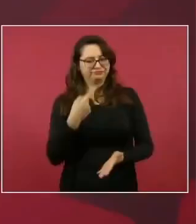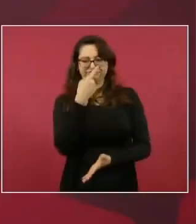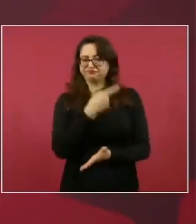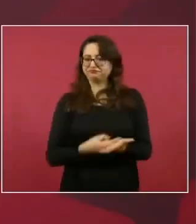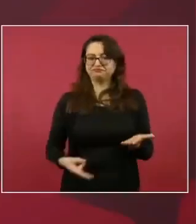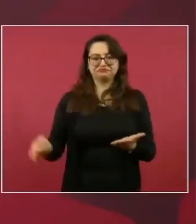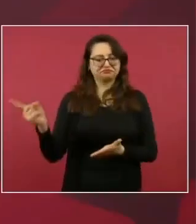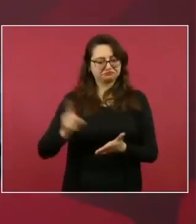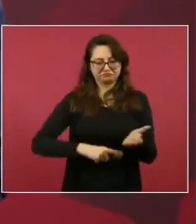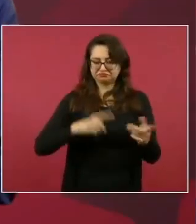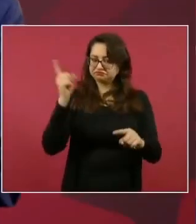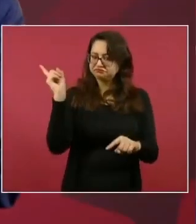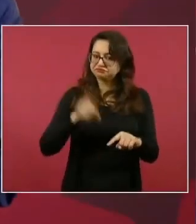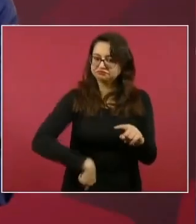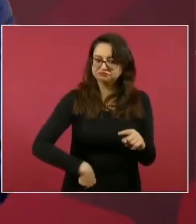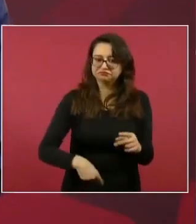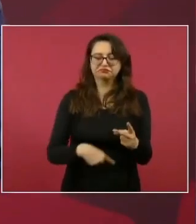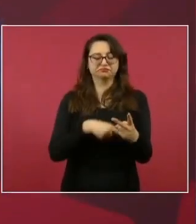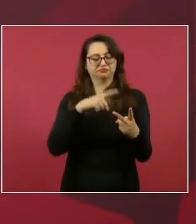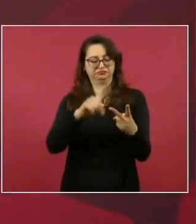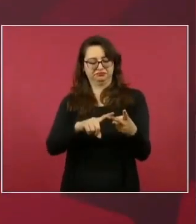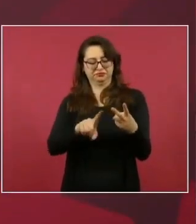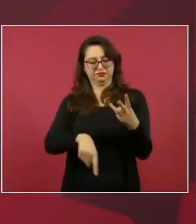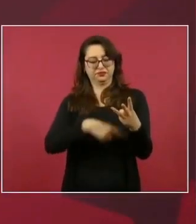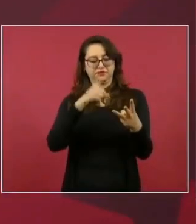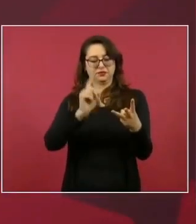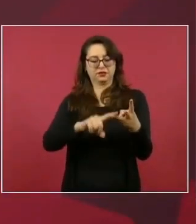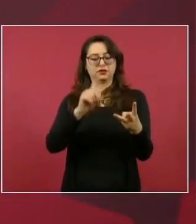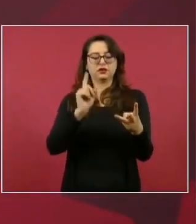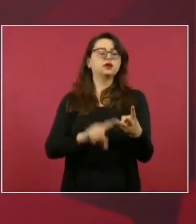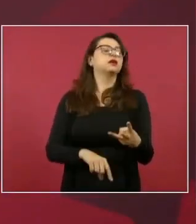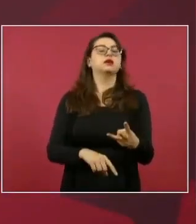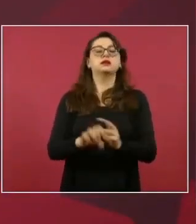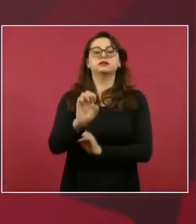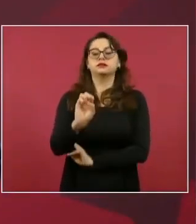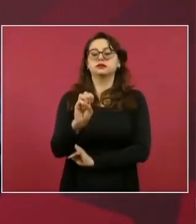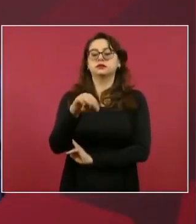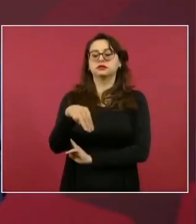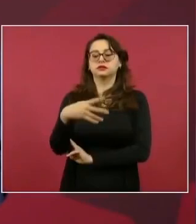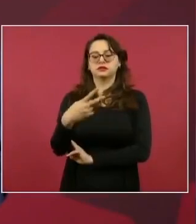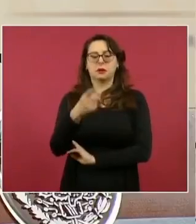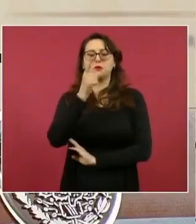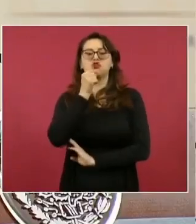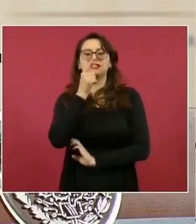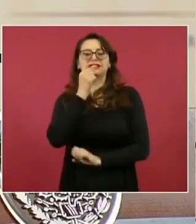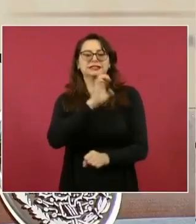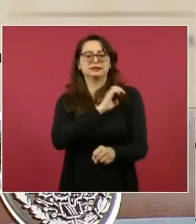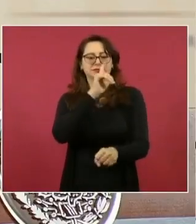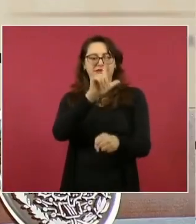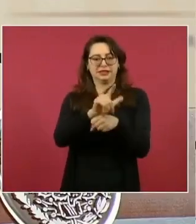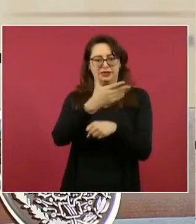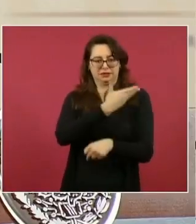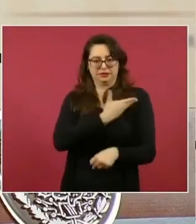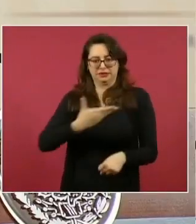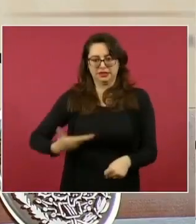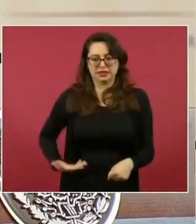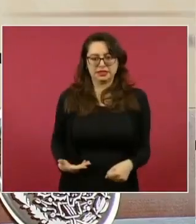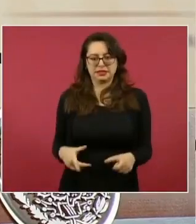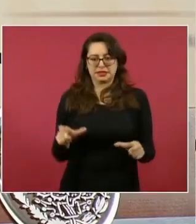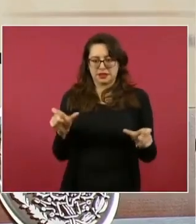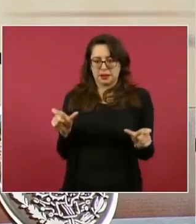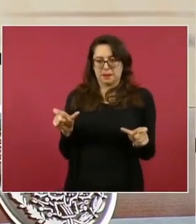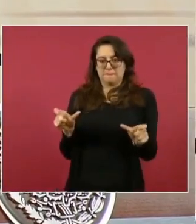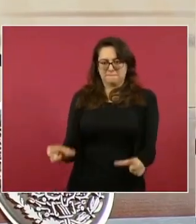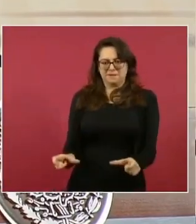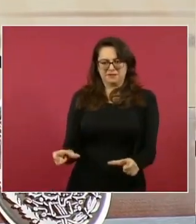realidad, pero que sí va generando un ambiente propicio. Lo que hemos visto es que actores políticos de nivel